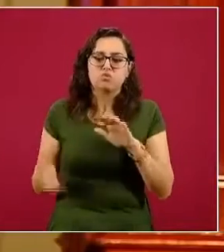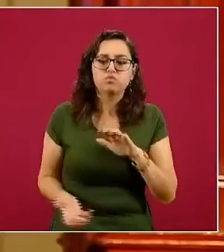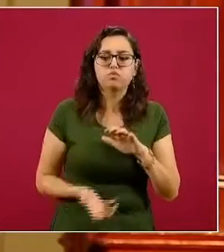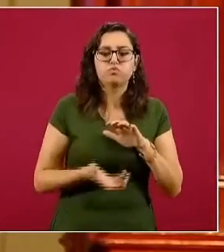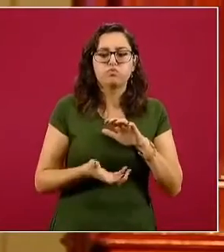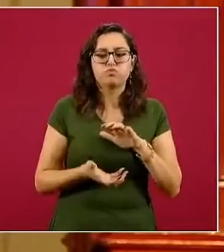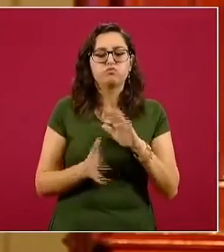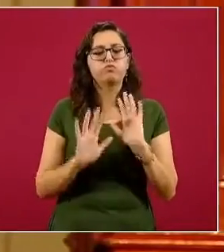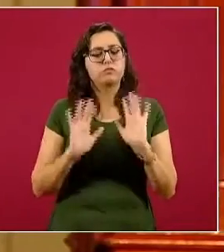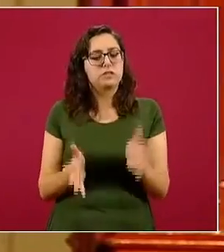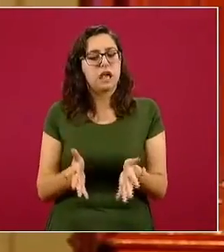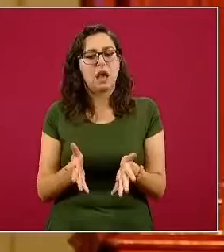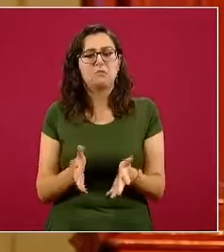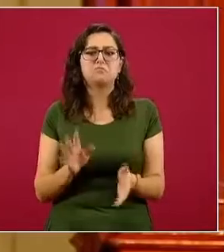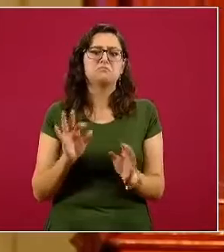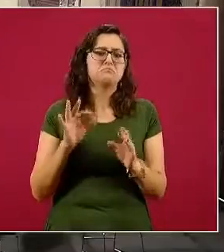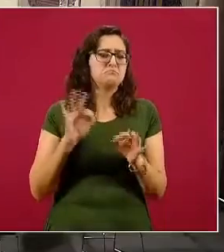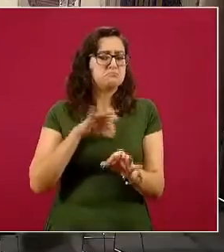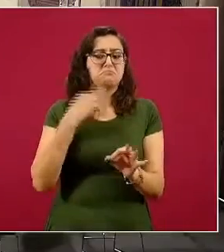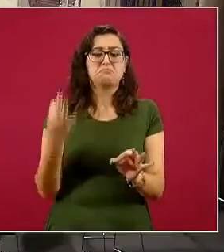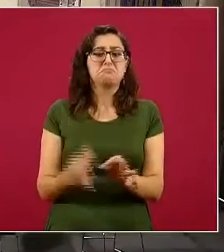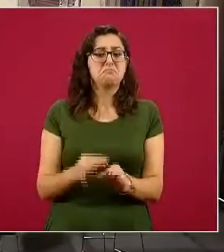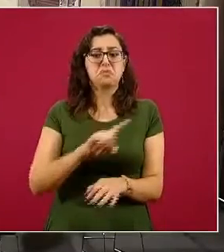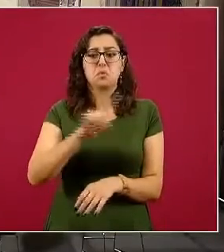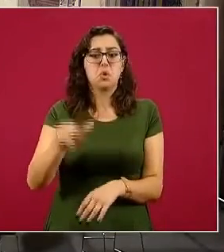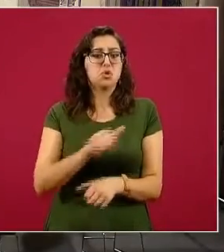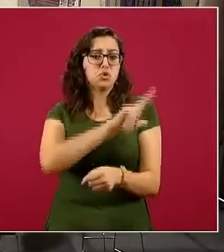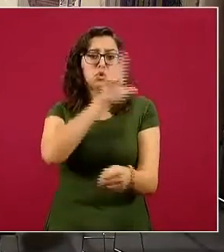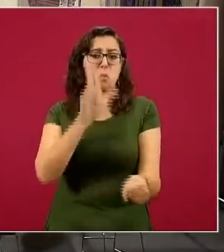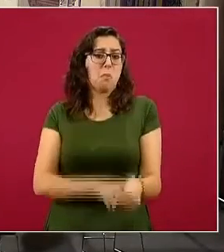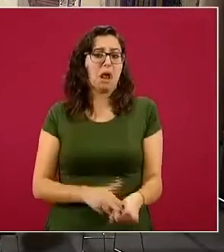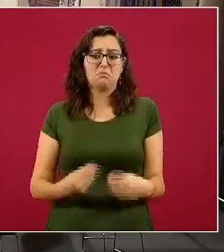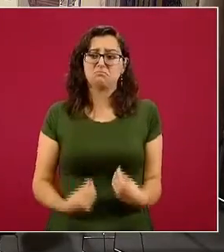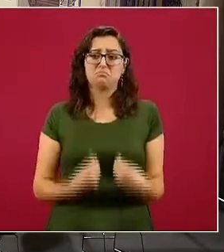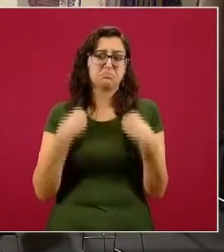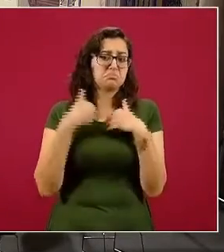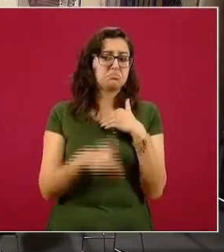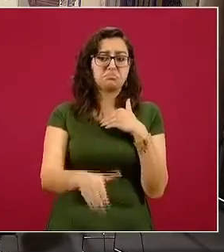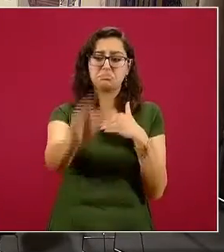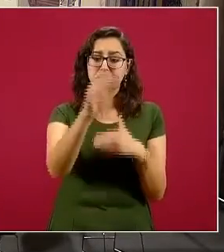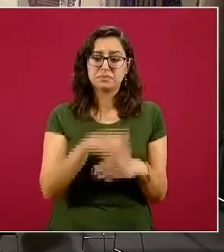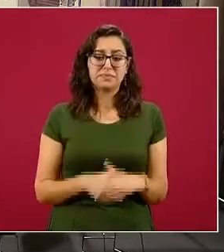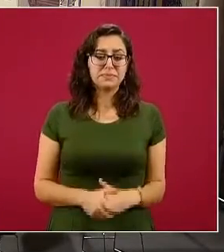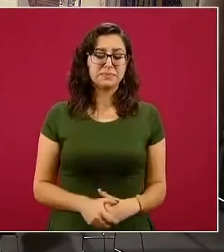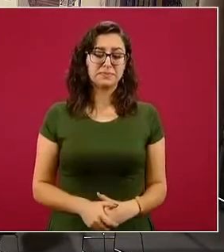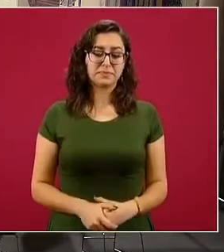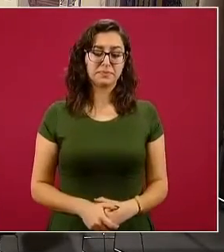a sus actividades habituales. La siguiente, por favor.